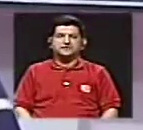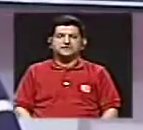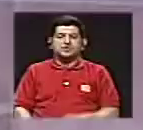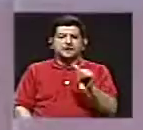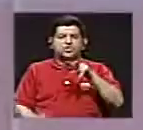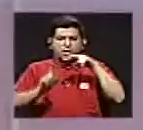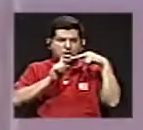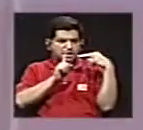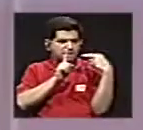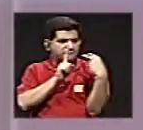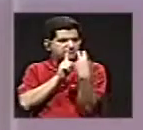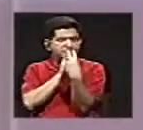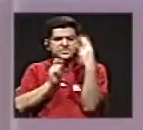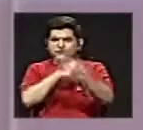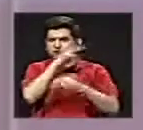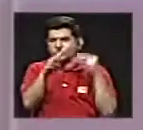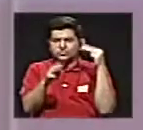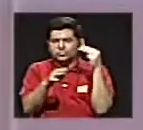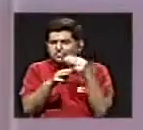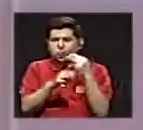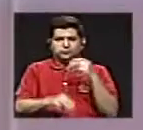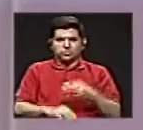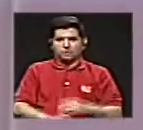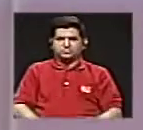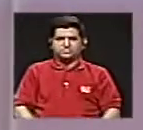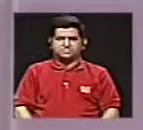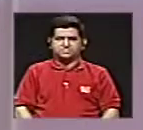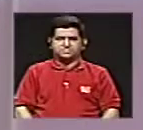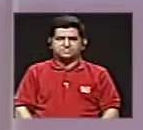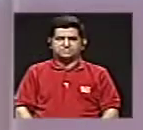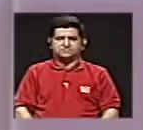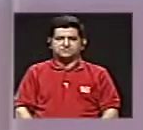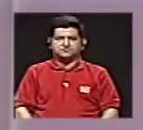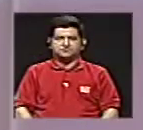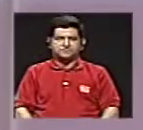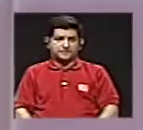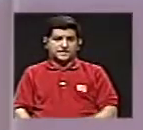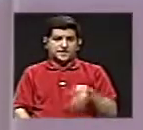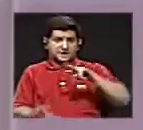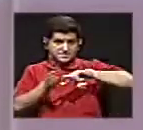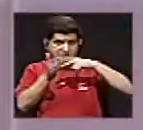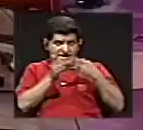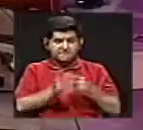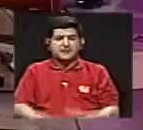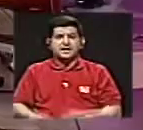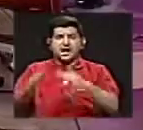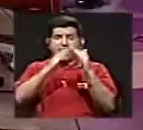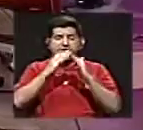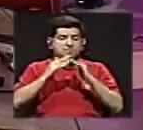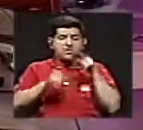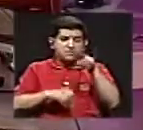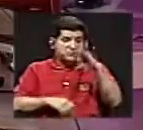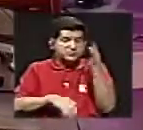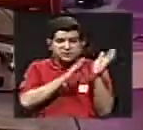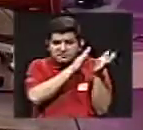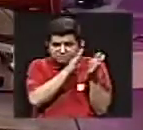la visión del mundo, ¿verdad? Bueno, entonces. Es eso, se formó el pueblo así y